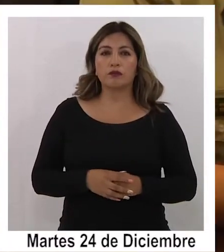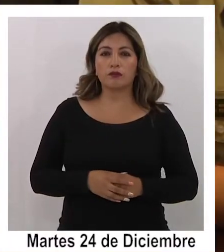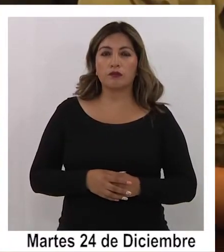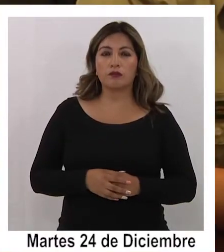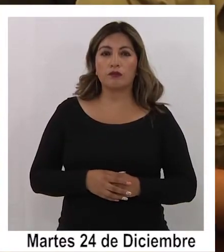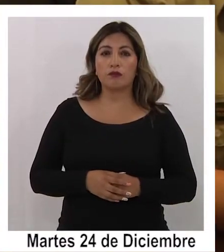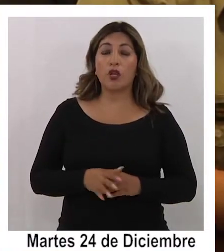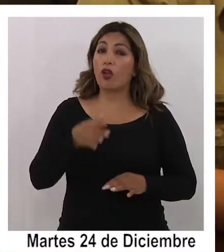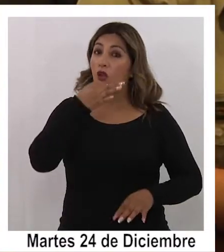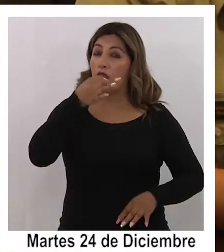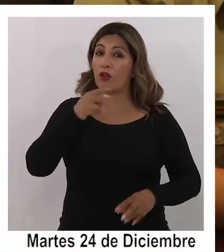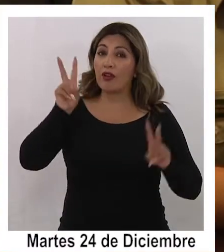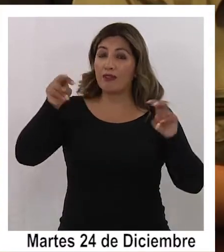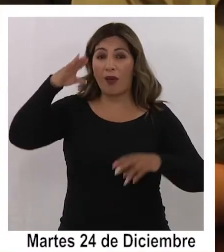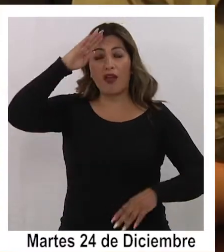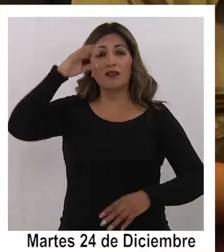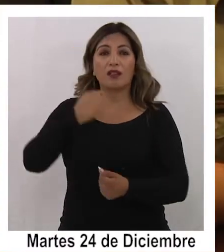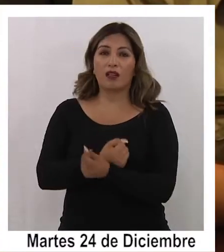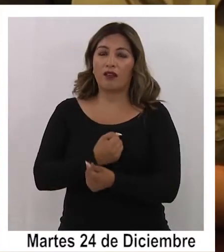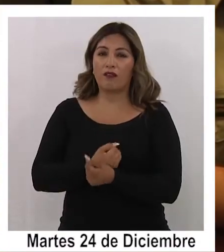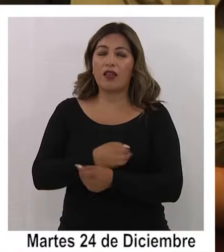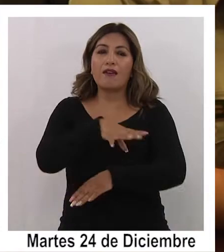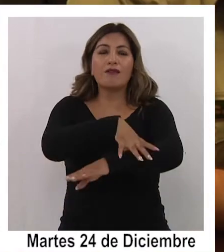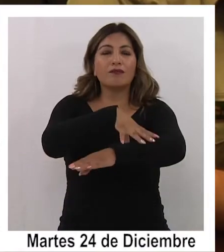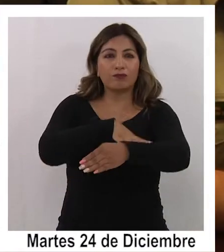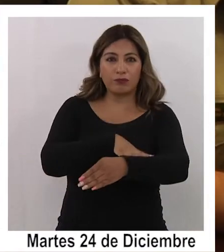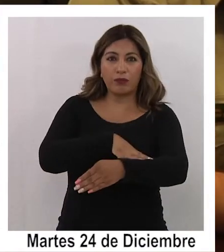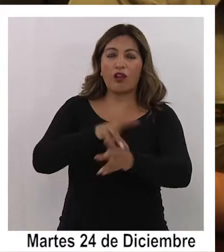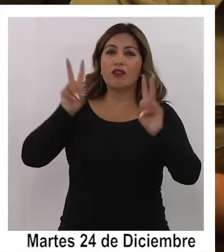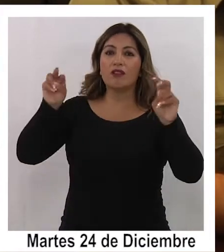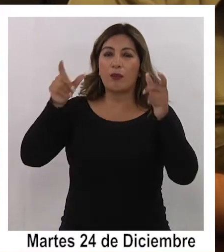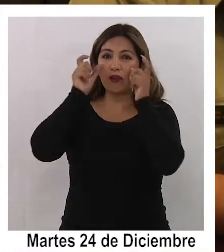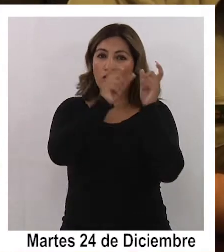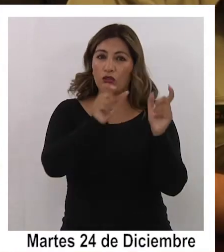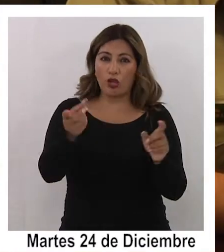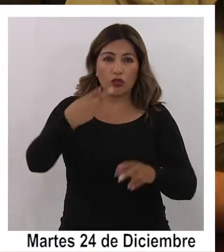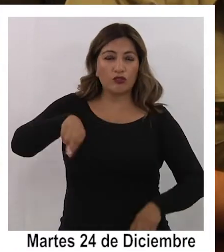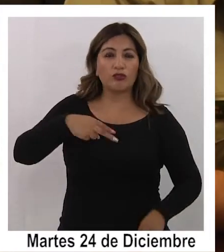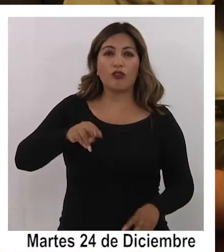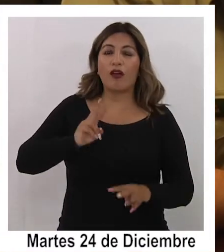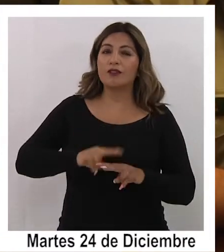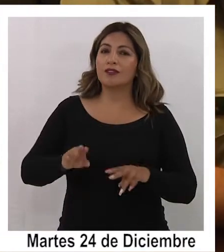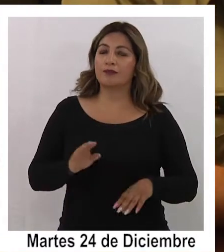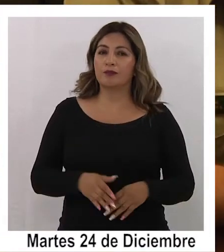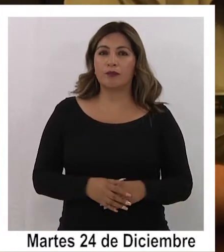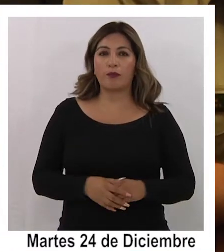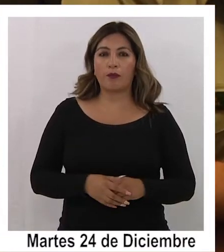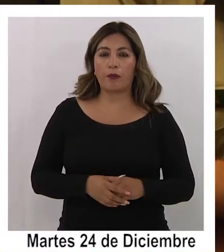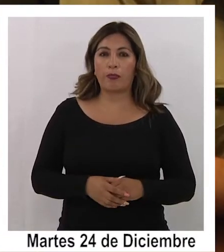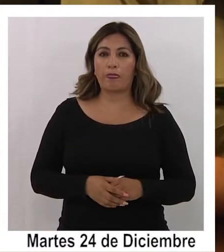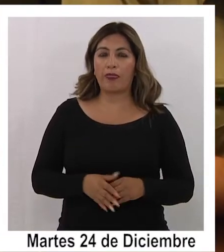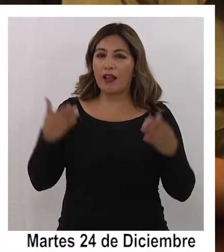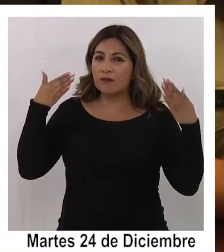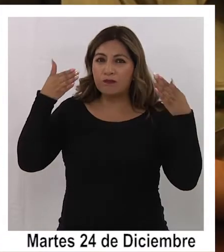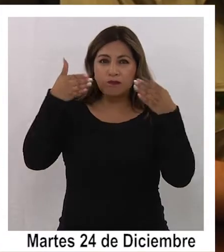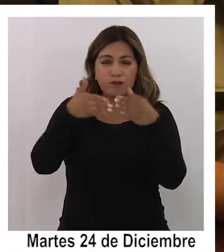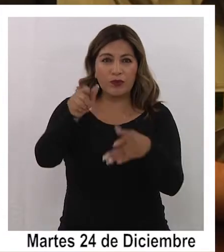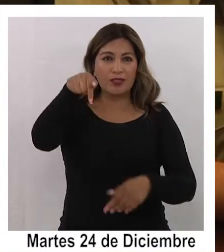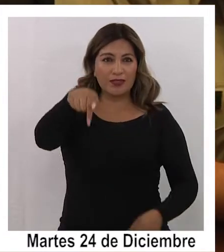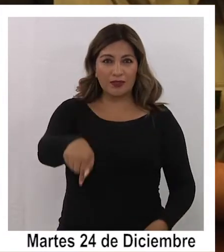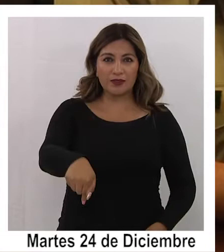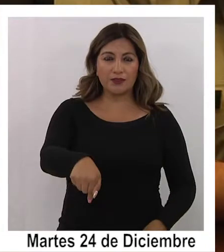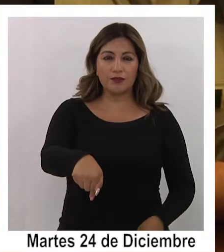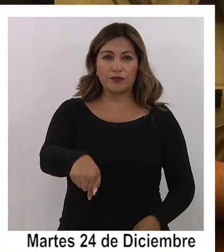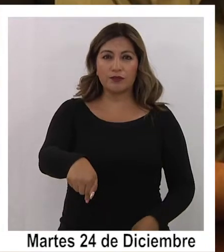Unir lo que son las facultades de carabineros, la Armada en términos de la fiscalización que vamos a tener. El foco